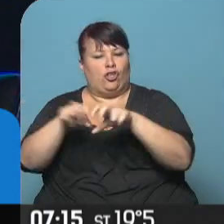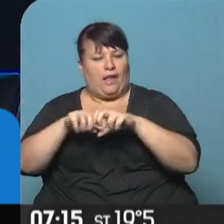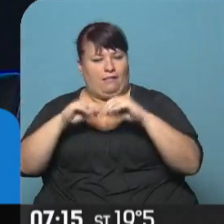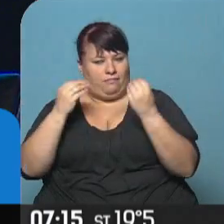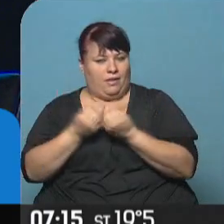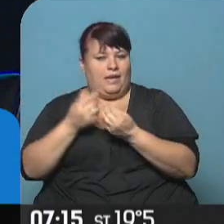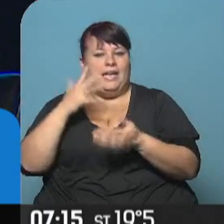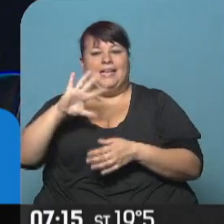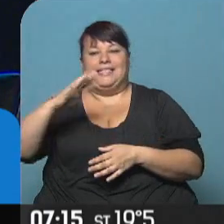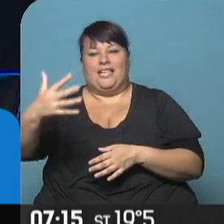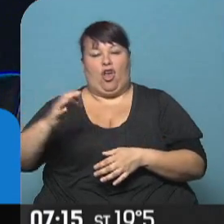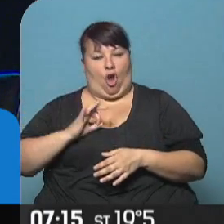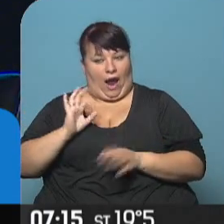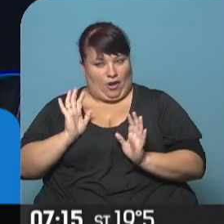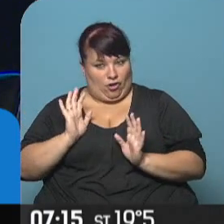al cabo del 5º año.